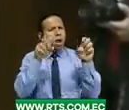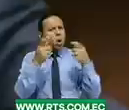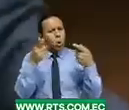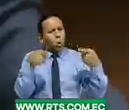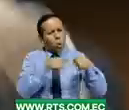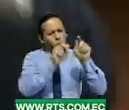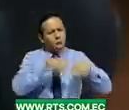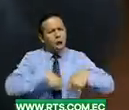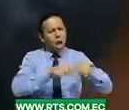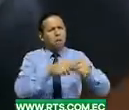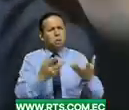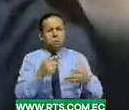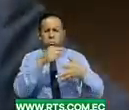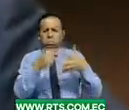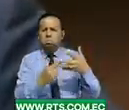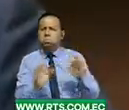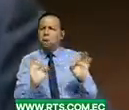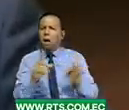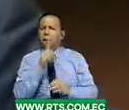implicados. Ustedes ahora son